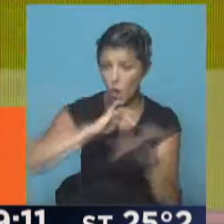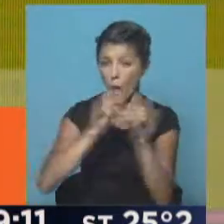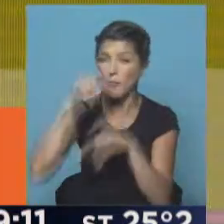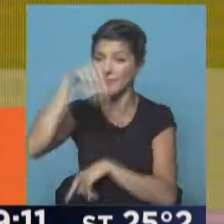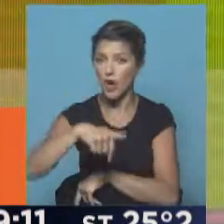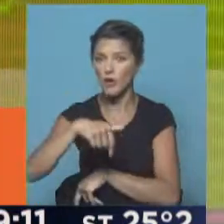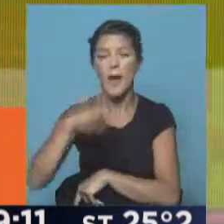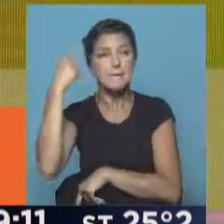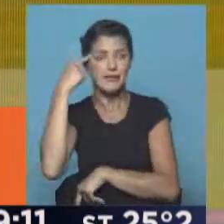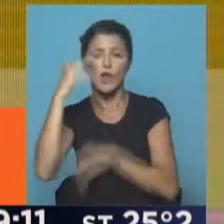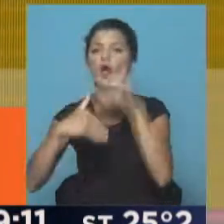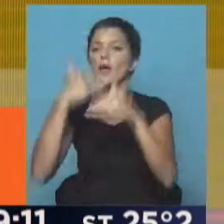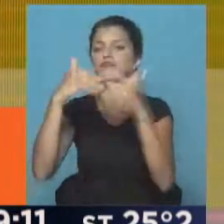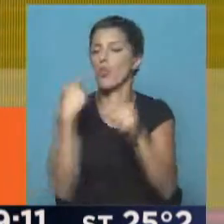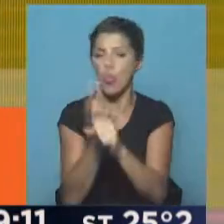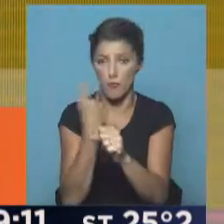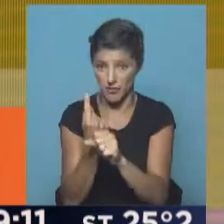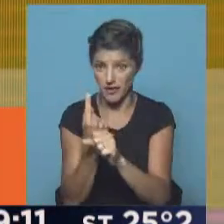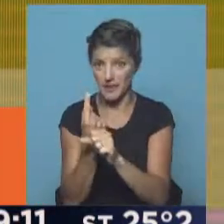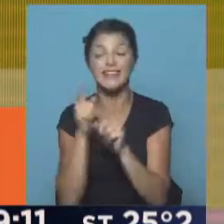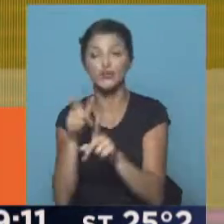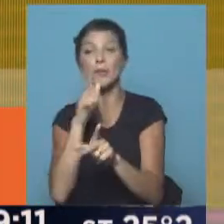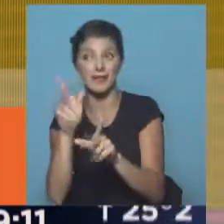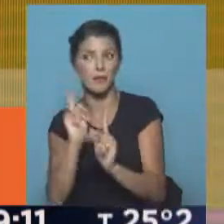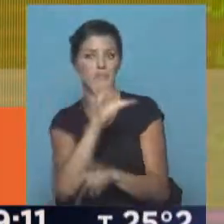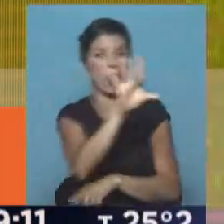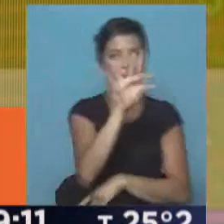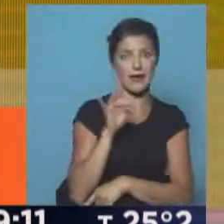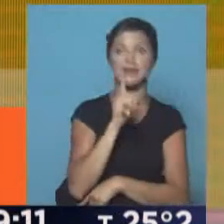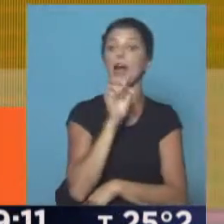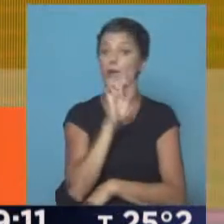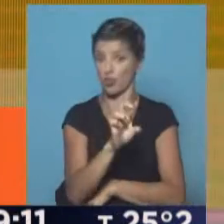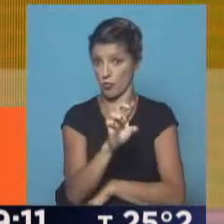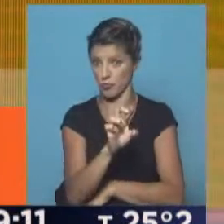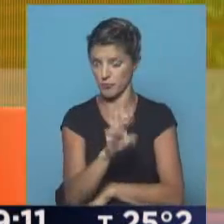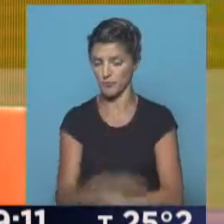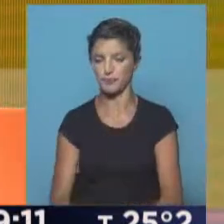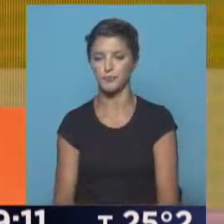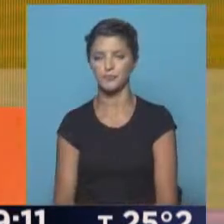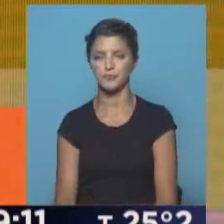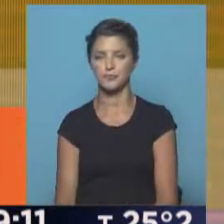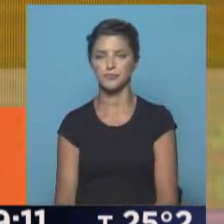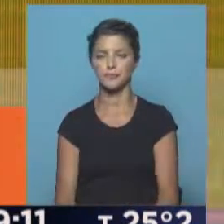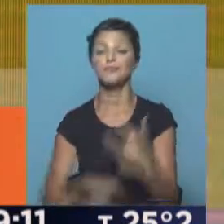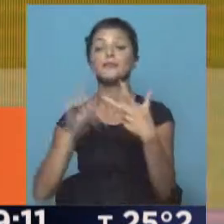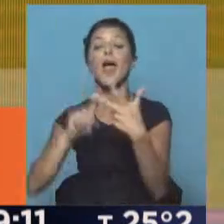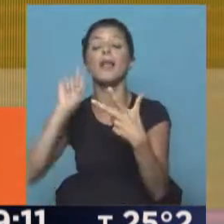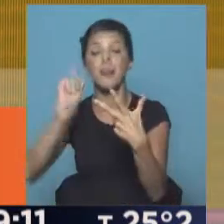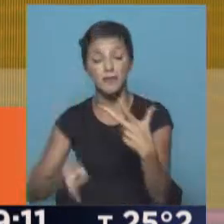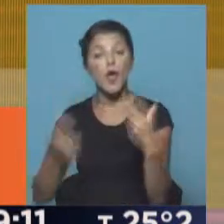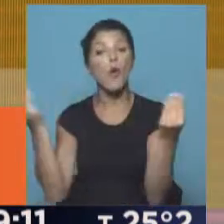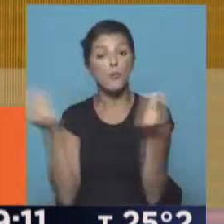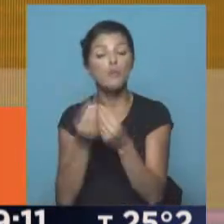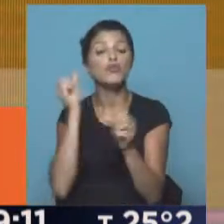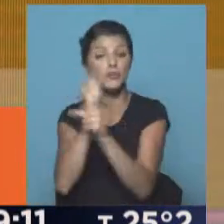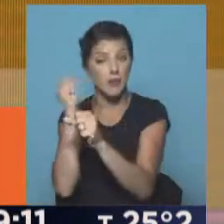generaciones futuras, que parece haberle pasado una factura en esta elección particular, la pérdida de empleos